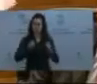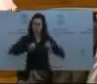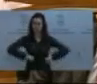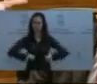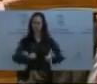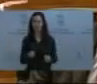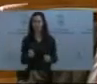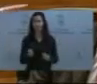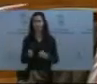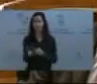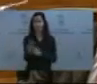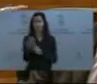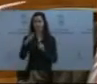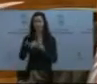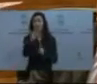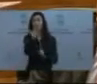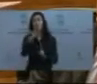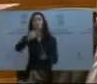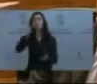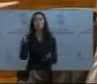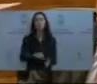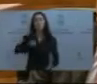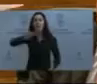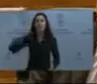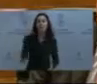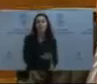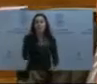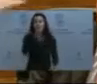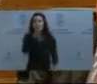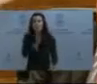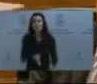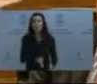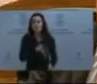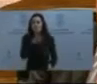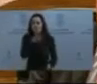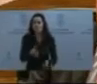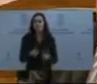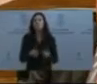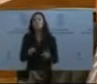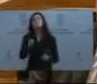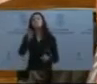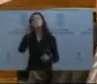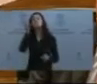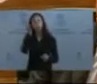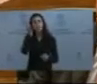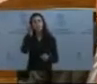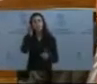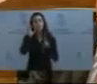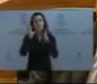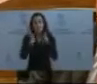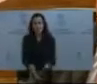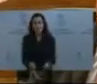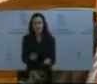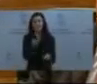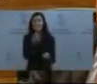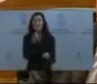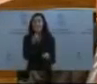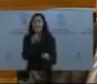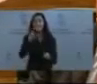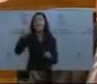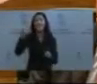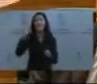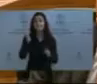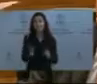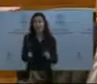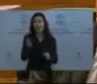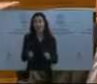le envió una factura de 50.000 euros, señora consejera. Y eso, que esta señora fallecida ponía su pensión, que eran